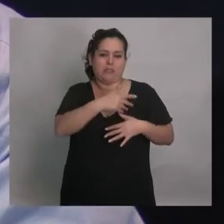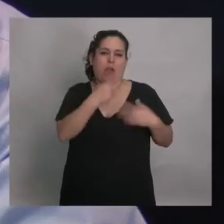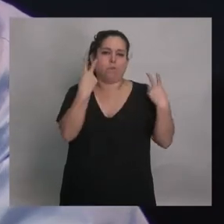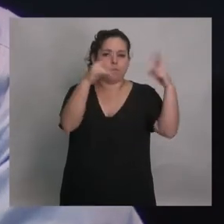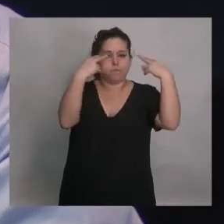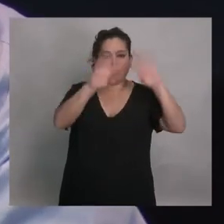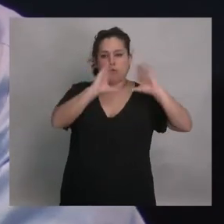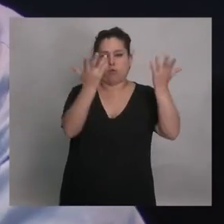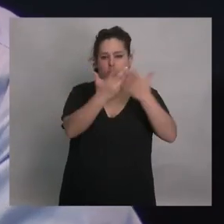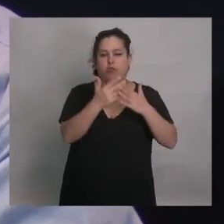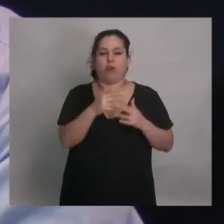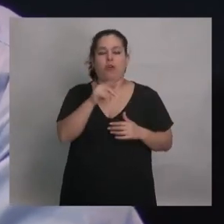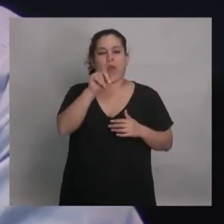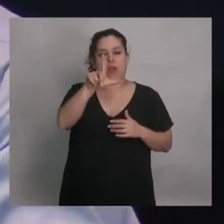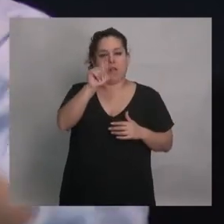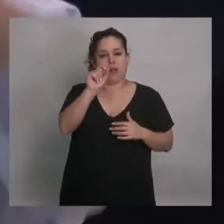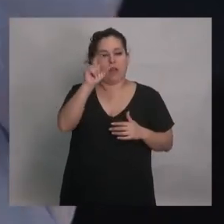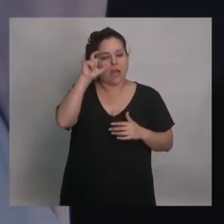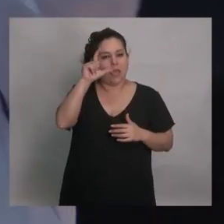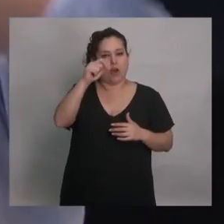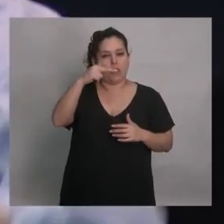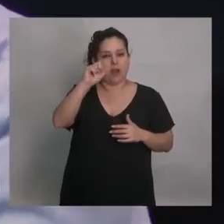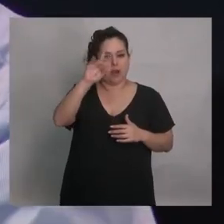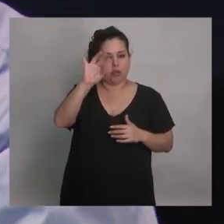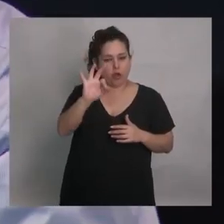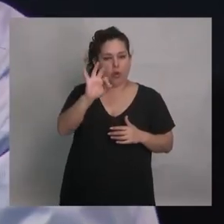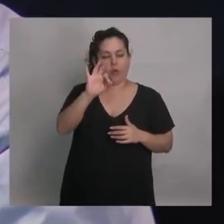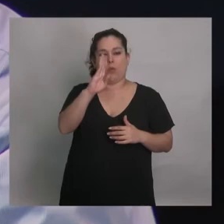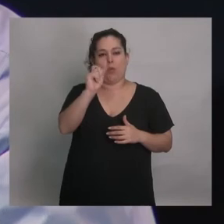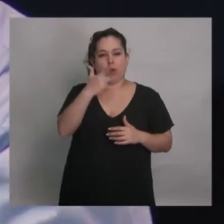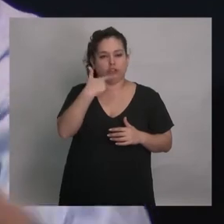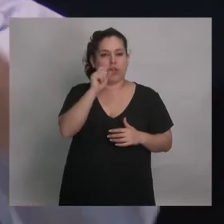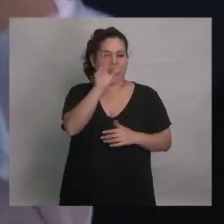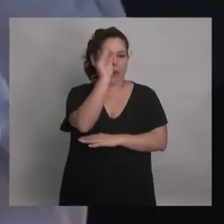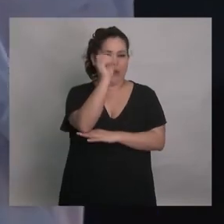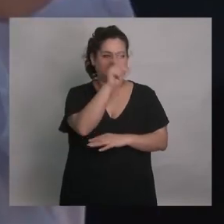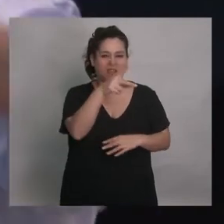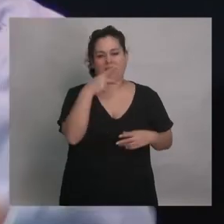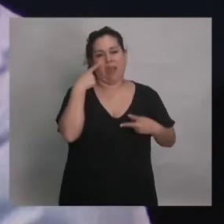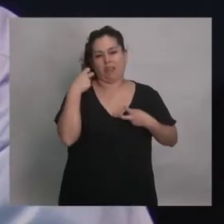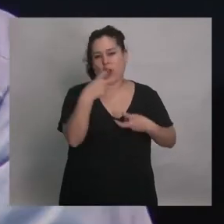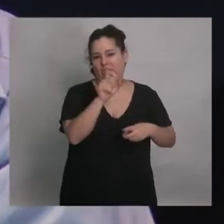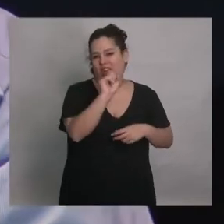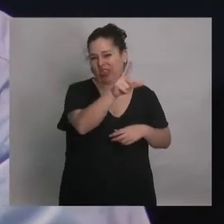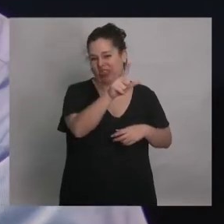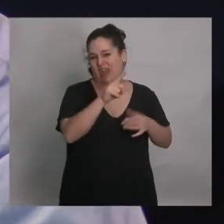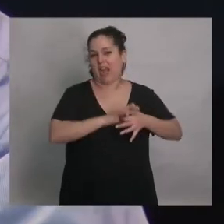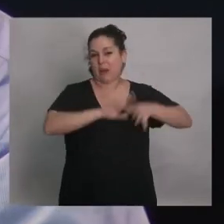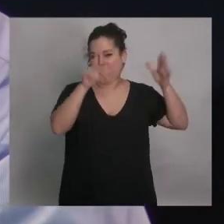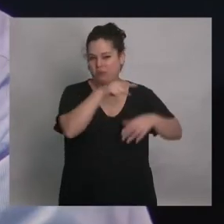leonardo voz ese teólogo brasilero la teología de la liberación